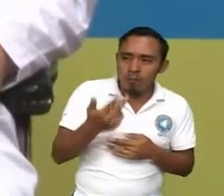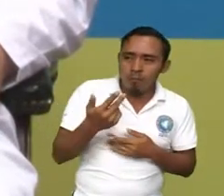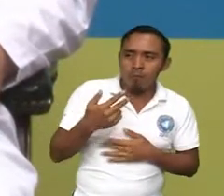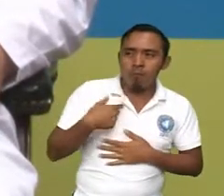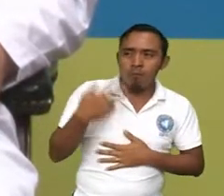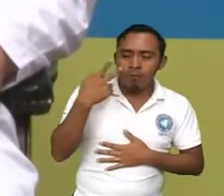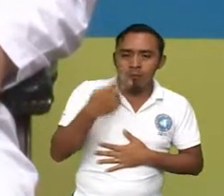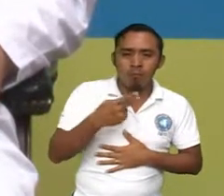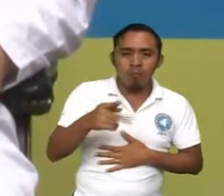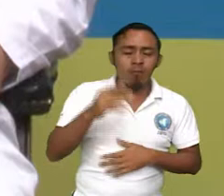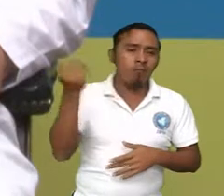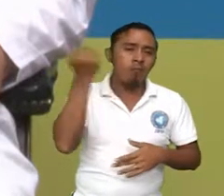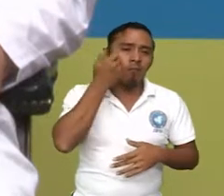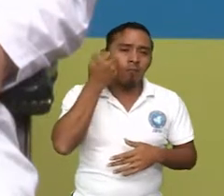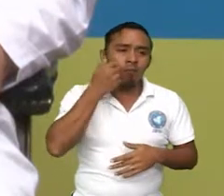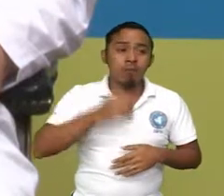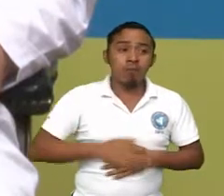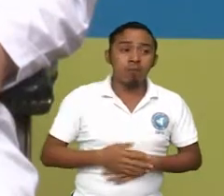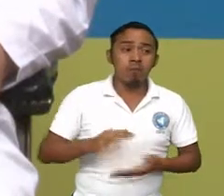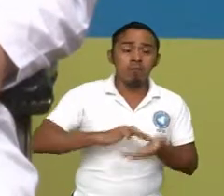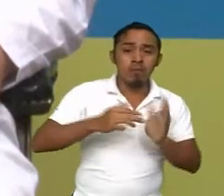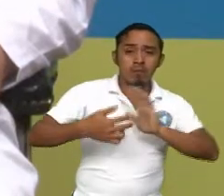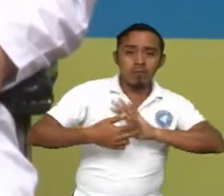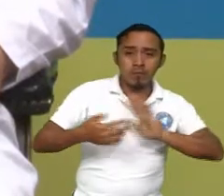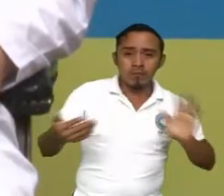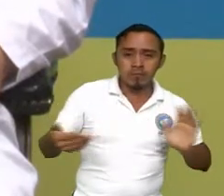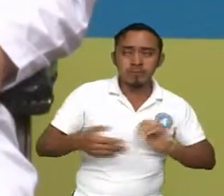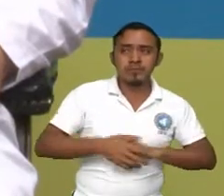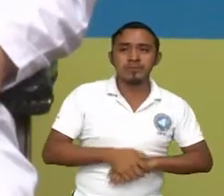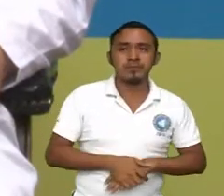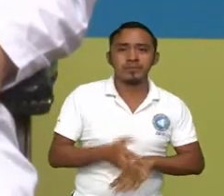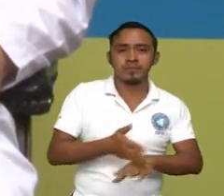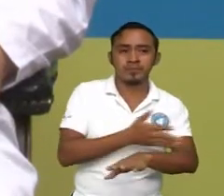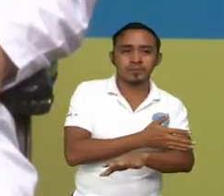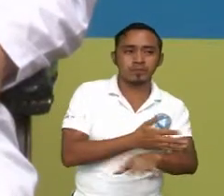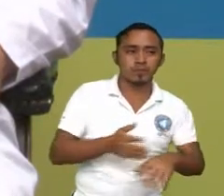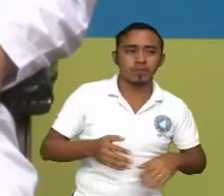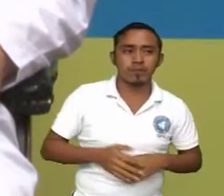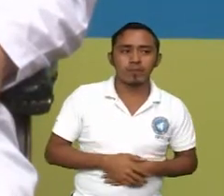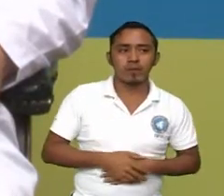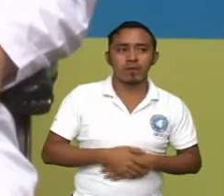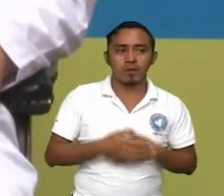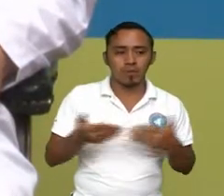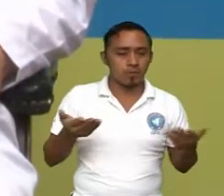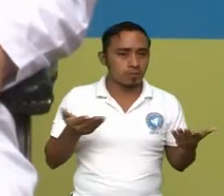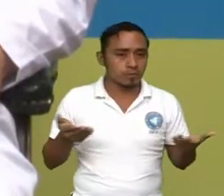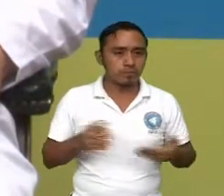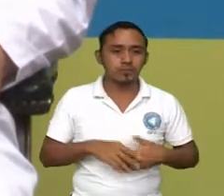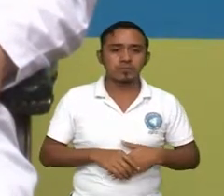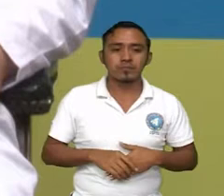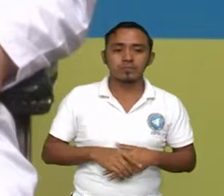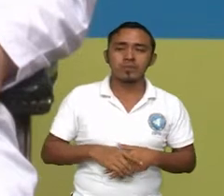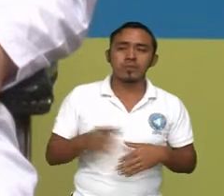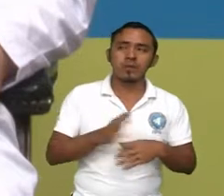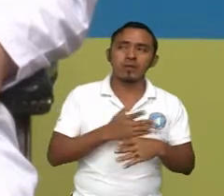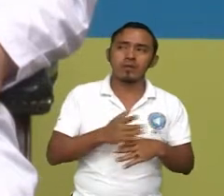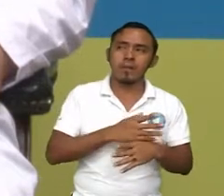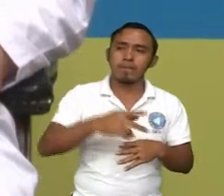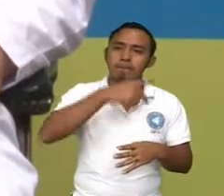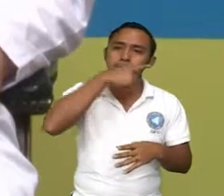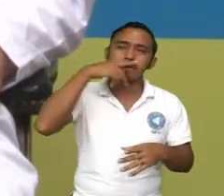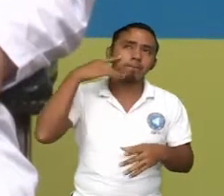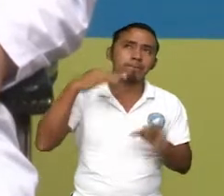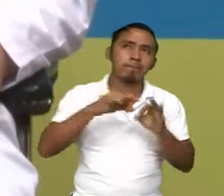esta enfermedad cabe señalar que anteriormente obviamente los dolores los padres de familia tal vez no los